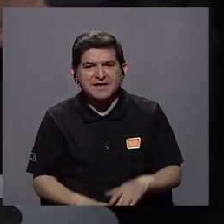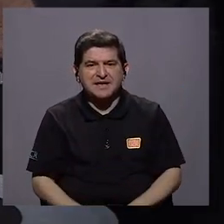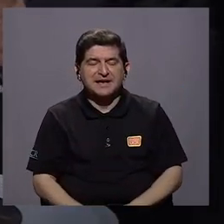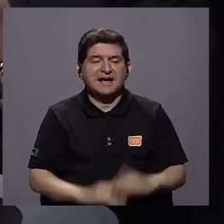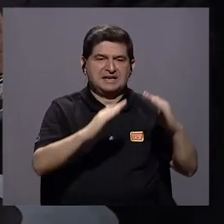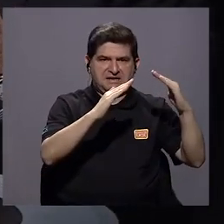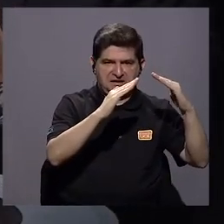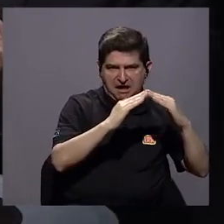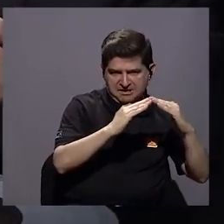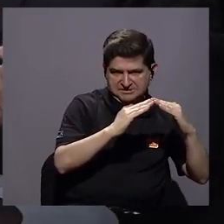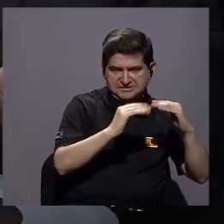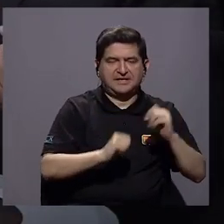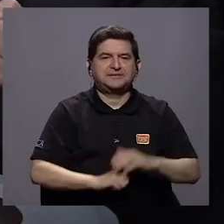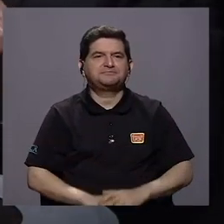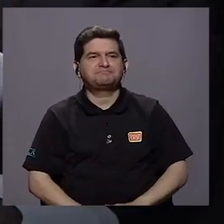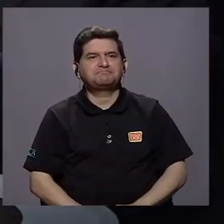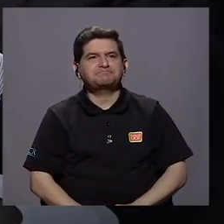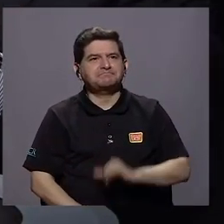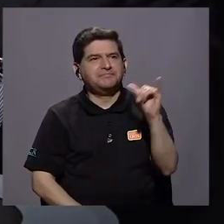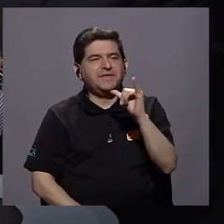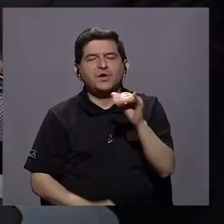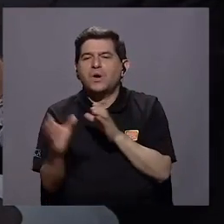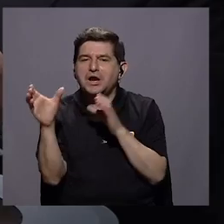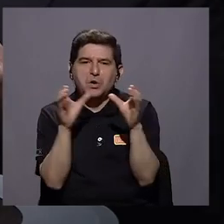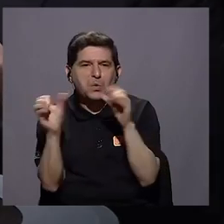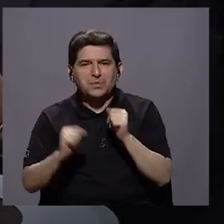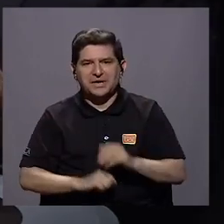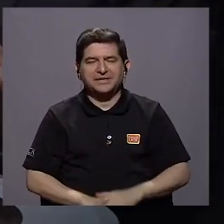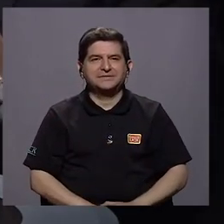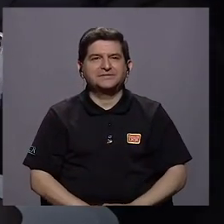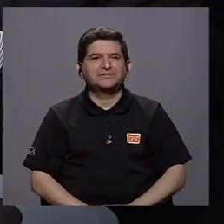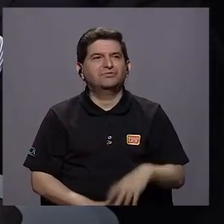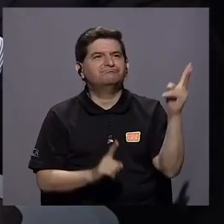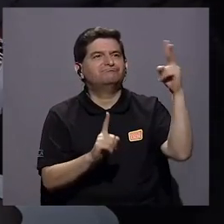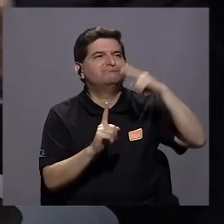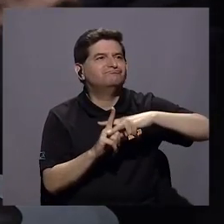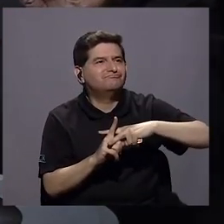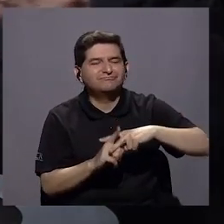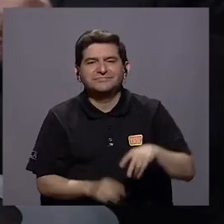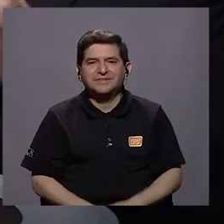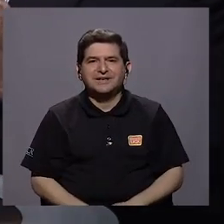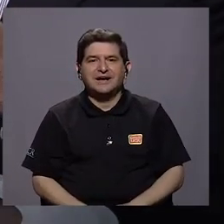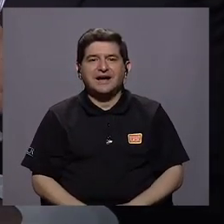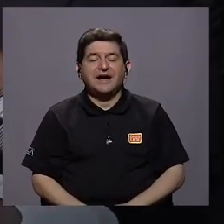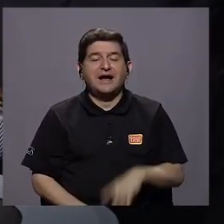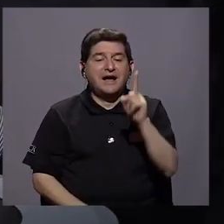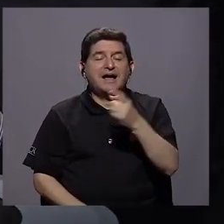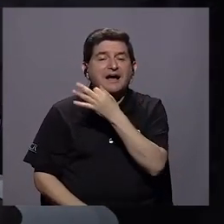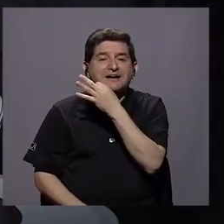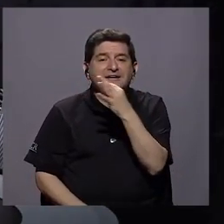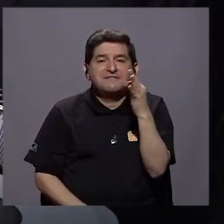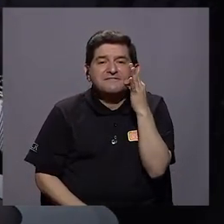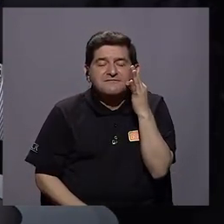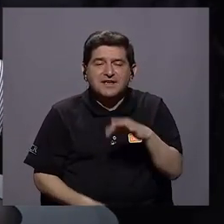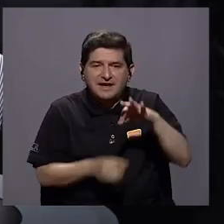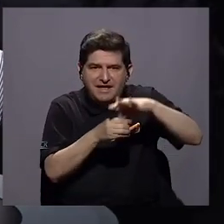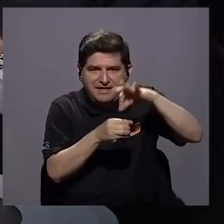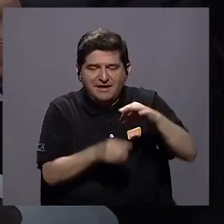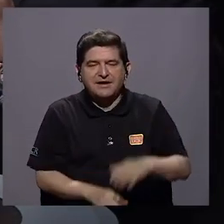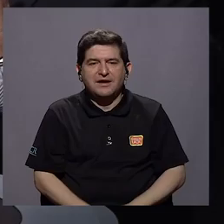las viviendas, se aplica al comercio, se aplica a la parcela agrícola,